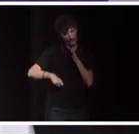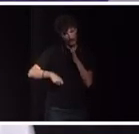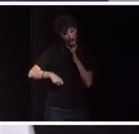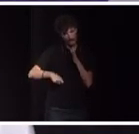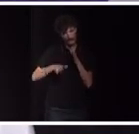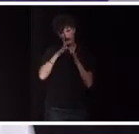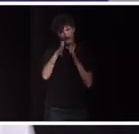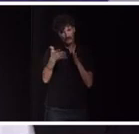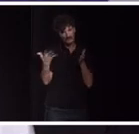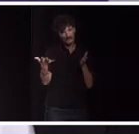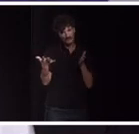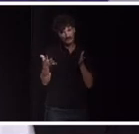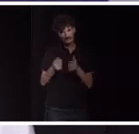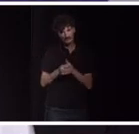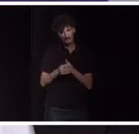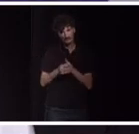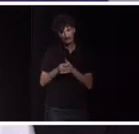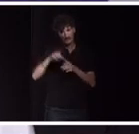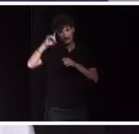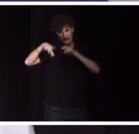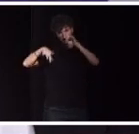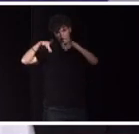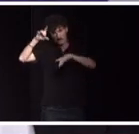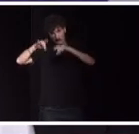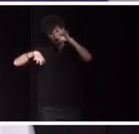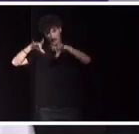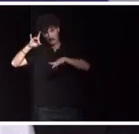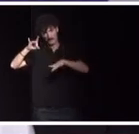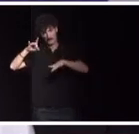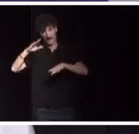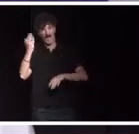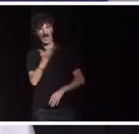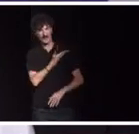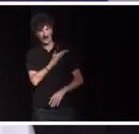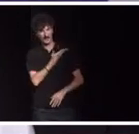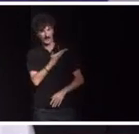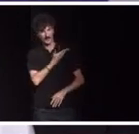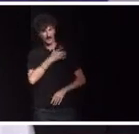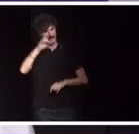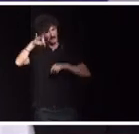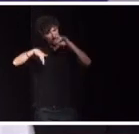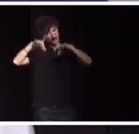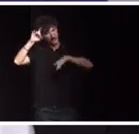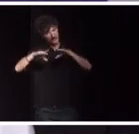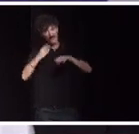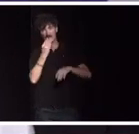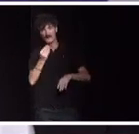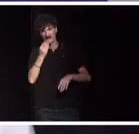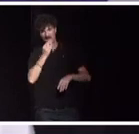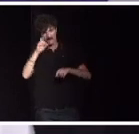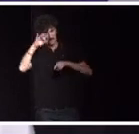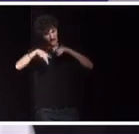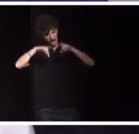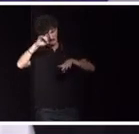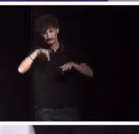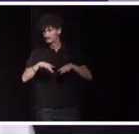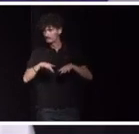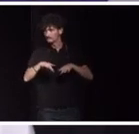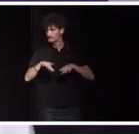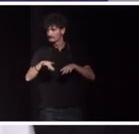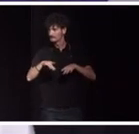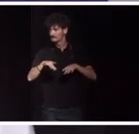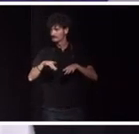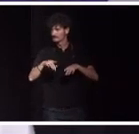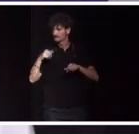sido el bombardeo y el ataque a Gaza por parte de Israel. Creo que también lo